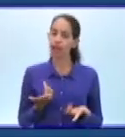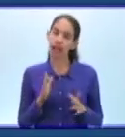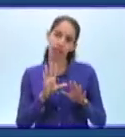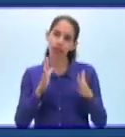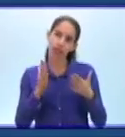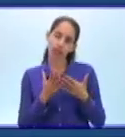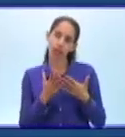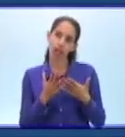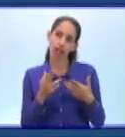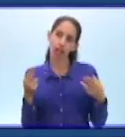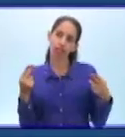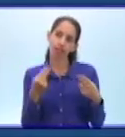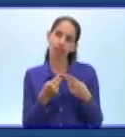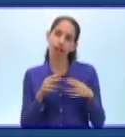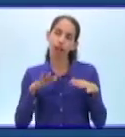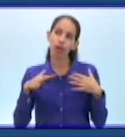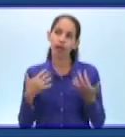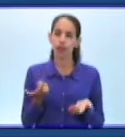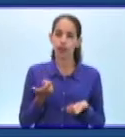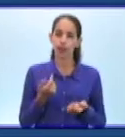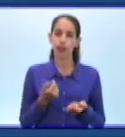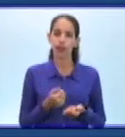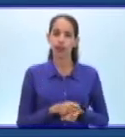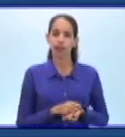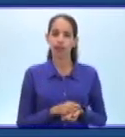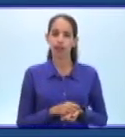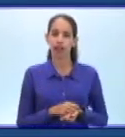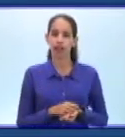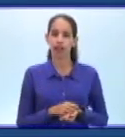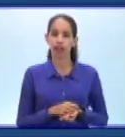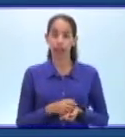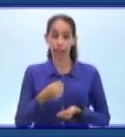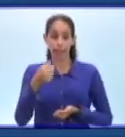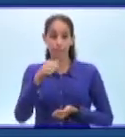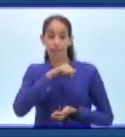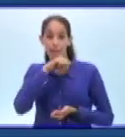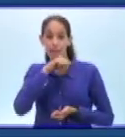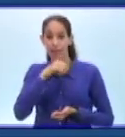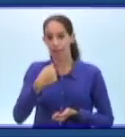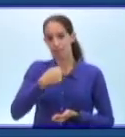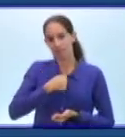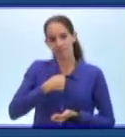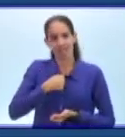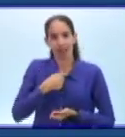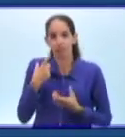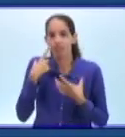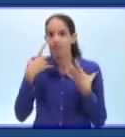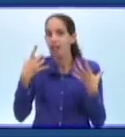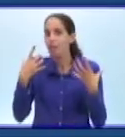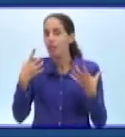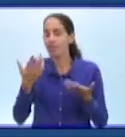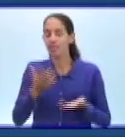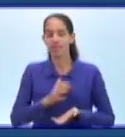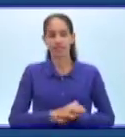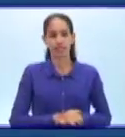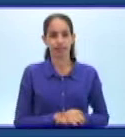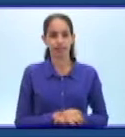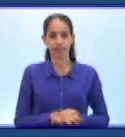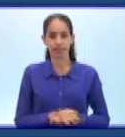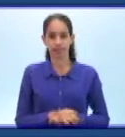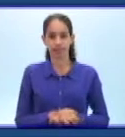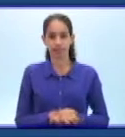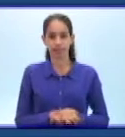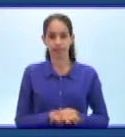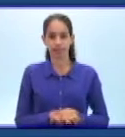personas, pero la mía es brújula para mi vida y así ella se dibuja en mí. Mi madre